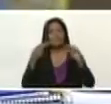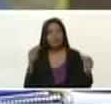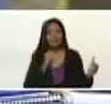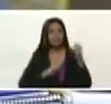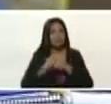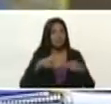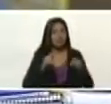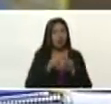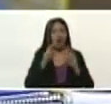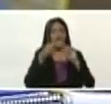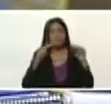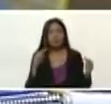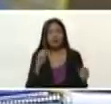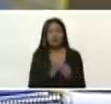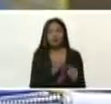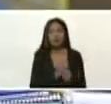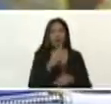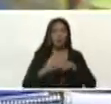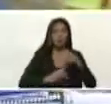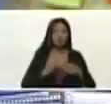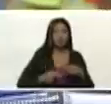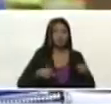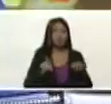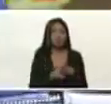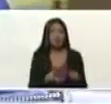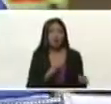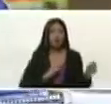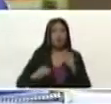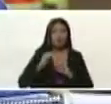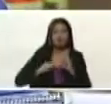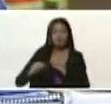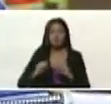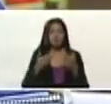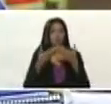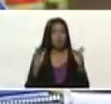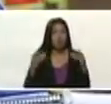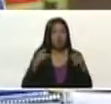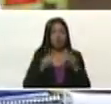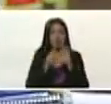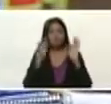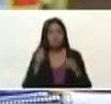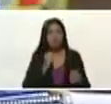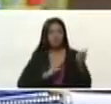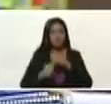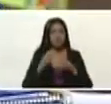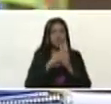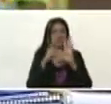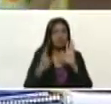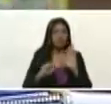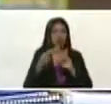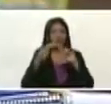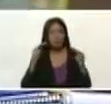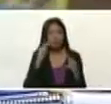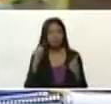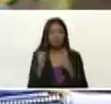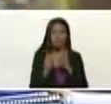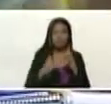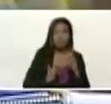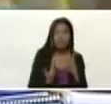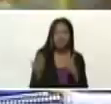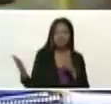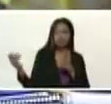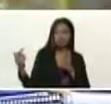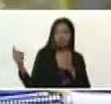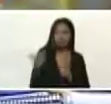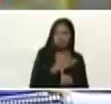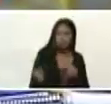la paz con trabajo, con producción, con movilización popular. Defender el derecho a la paz frente a los que quieren traer la